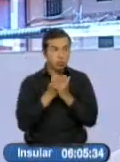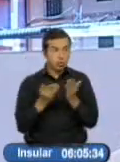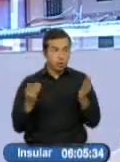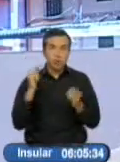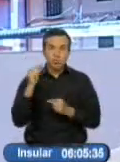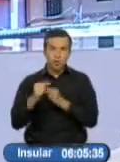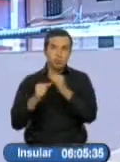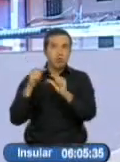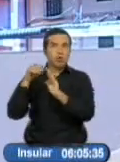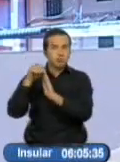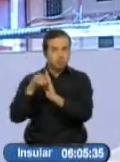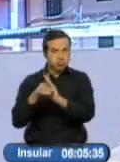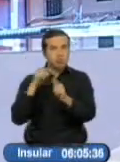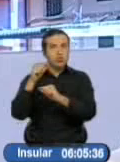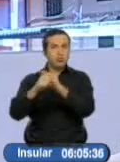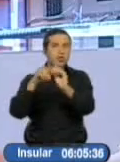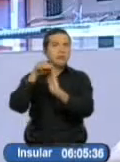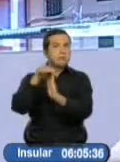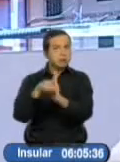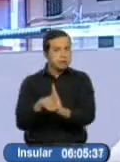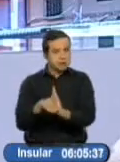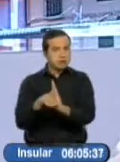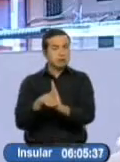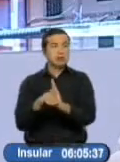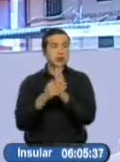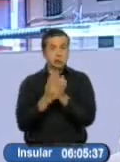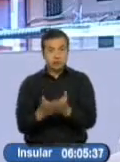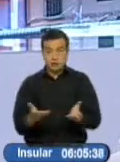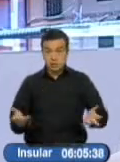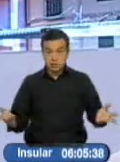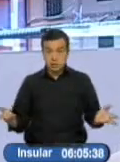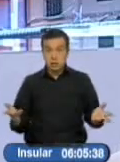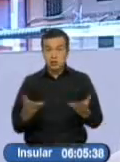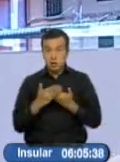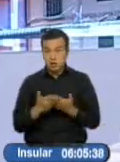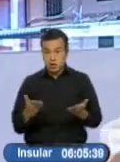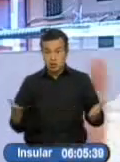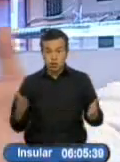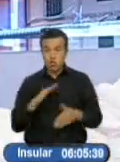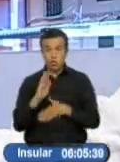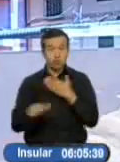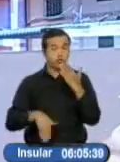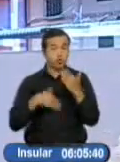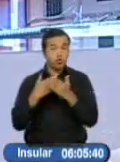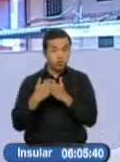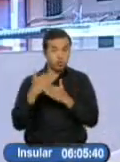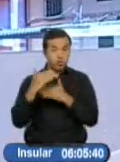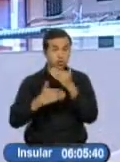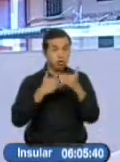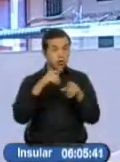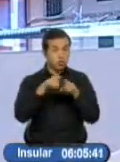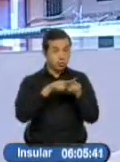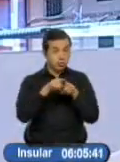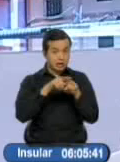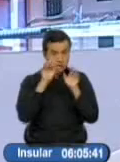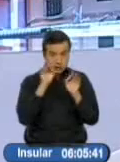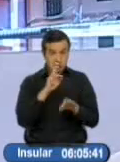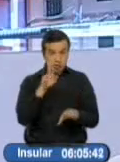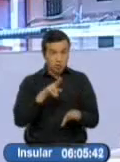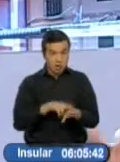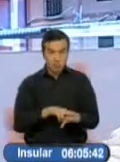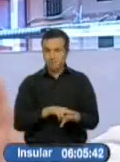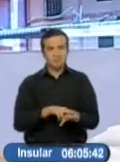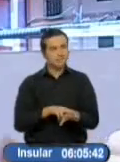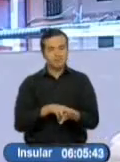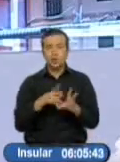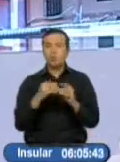reduciéndose significativamente. No todo eso lastimosamente entra a un proceso de competencia normal. Mucho